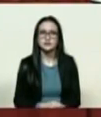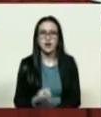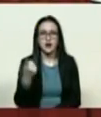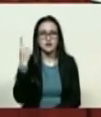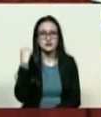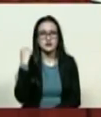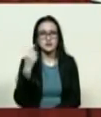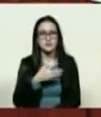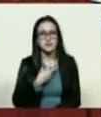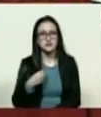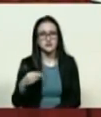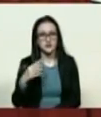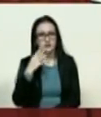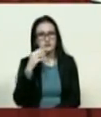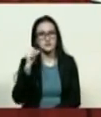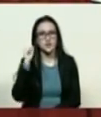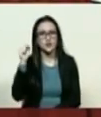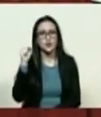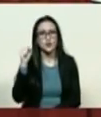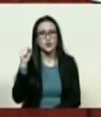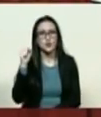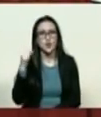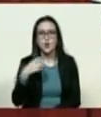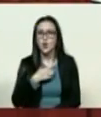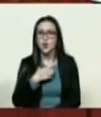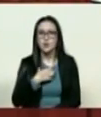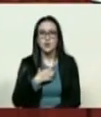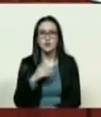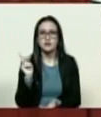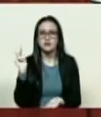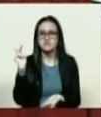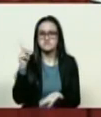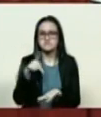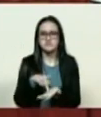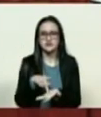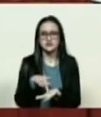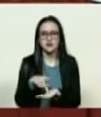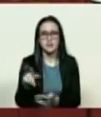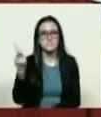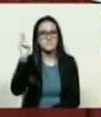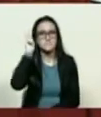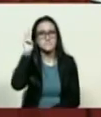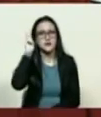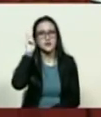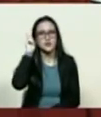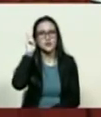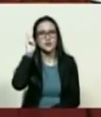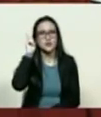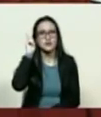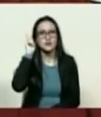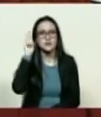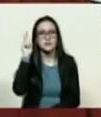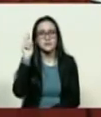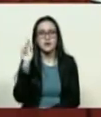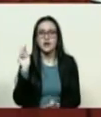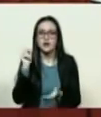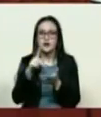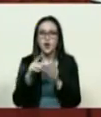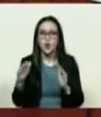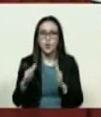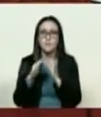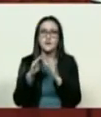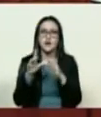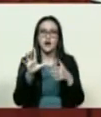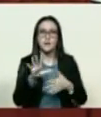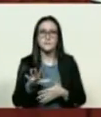ayer que el presidente Nicolás Maduro no podía pisar por suelo ni usar el cielo peruano para llegar a la cumbre de las Américas. Dice que